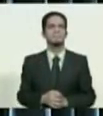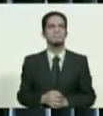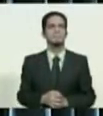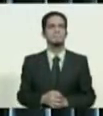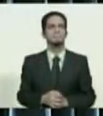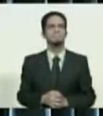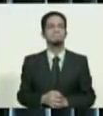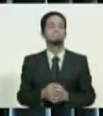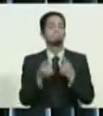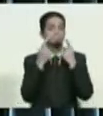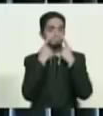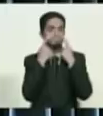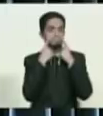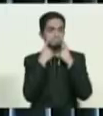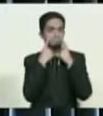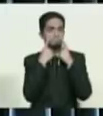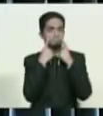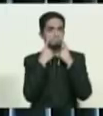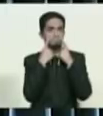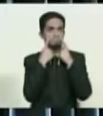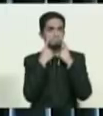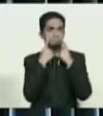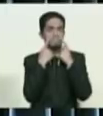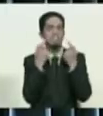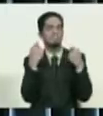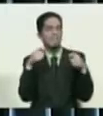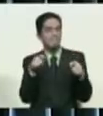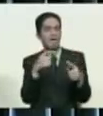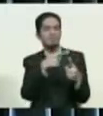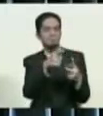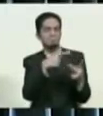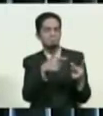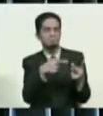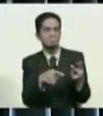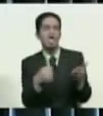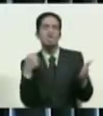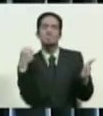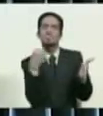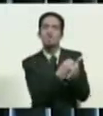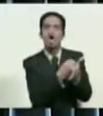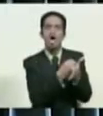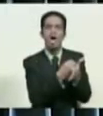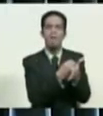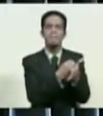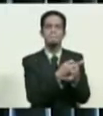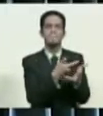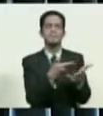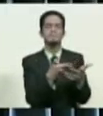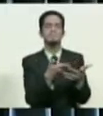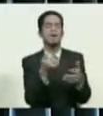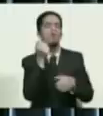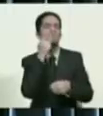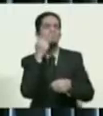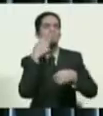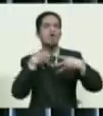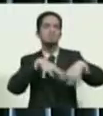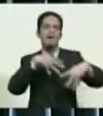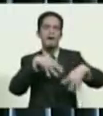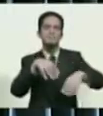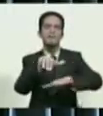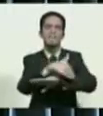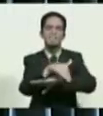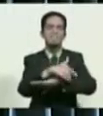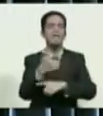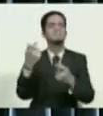Mire que han intentado cosas, golpes de Estado, golpes militares, guarimbas, quema de